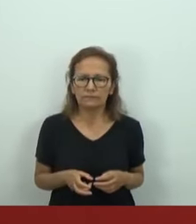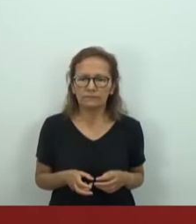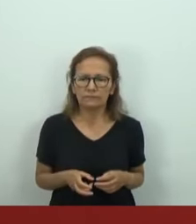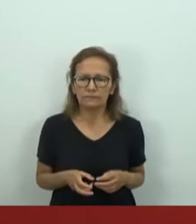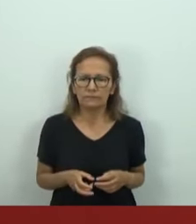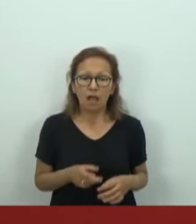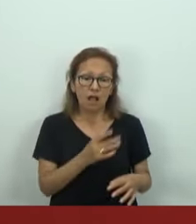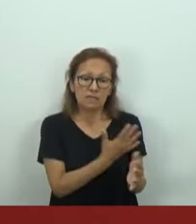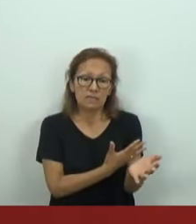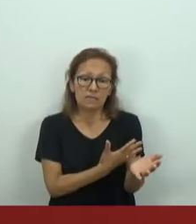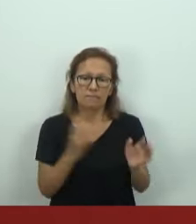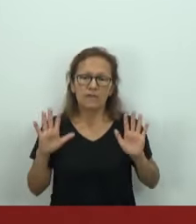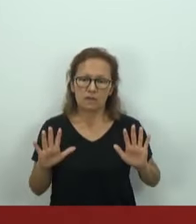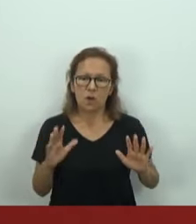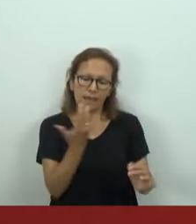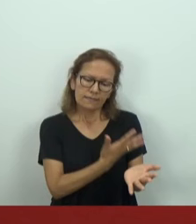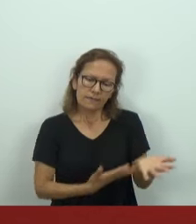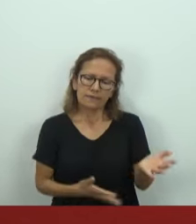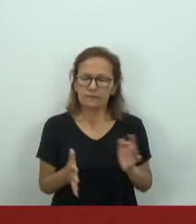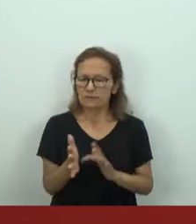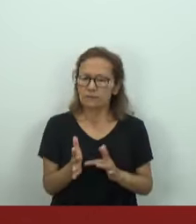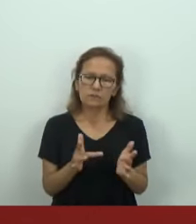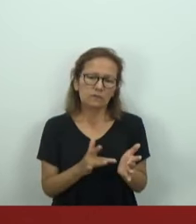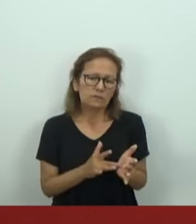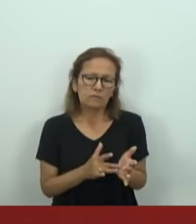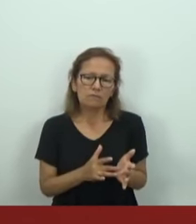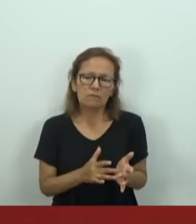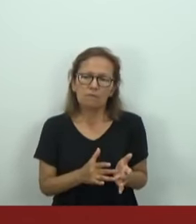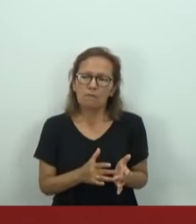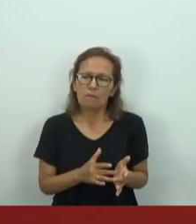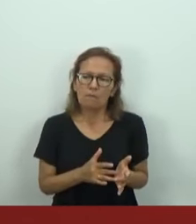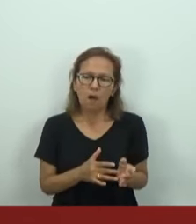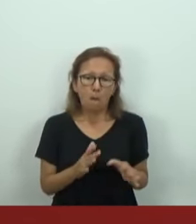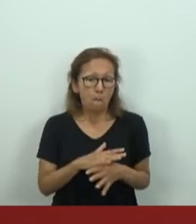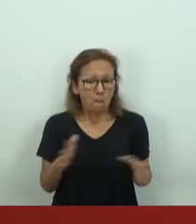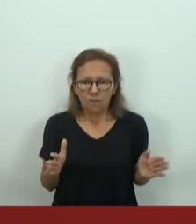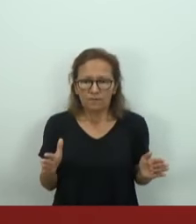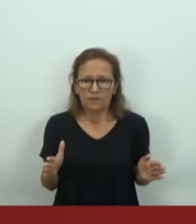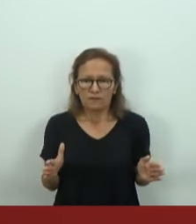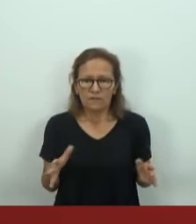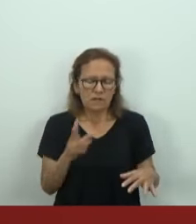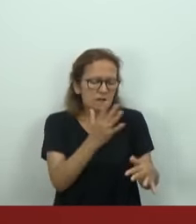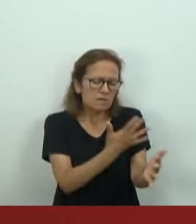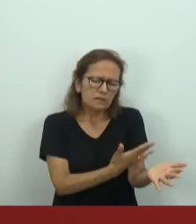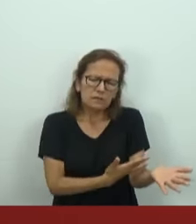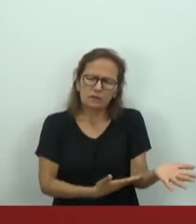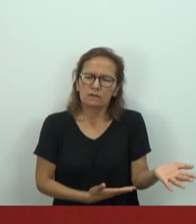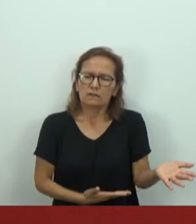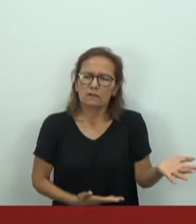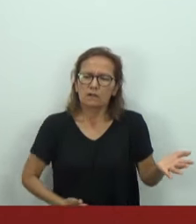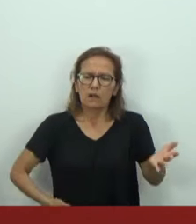Su sangre, Él era el primero y único que jamás su sangre había sido